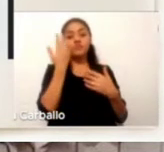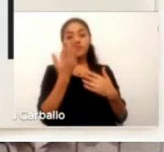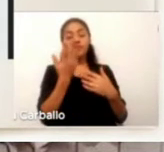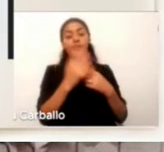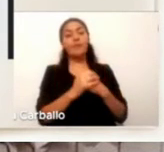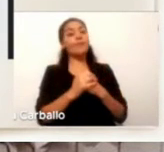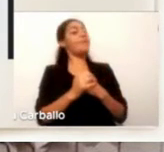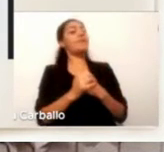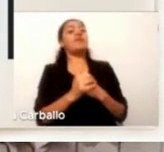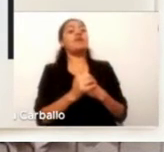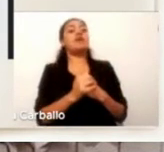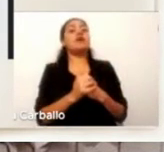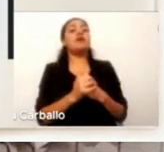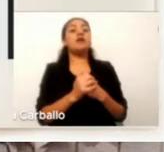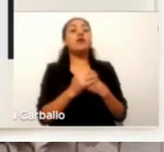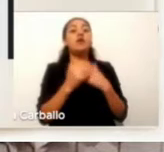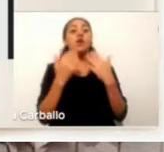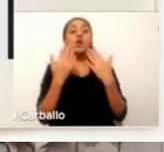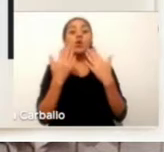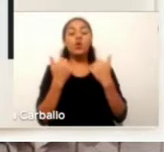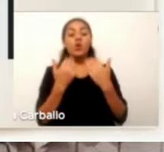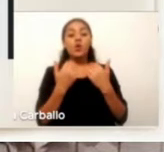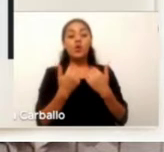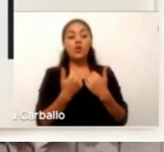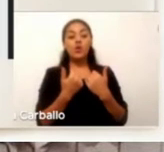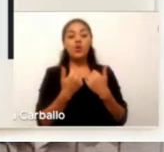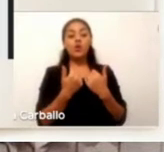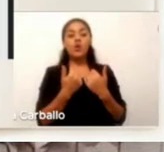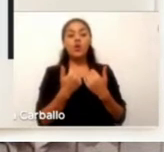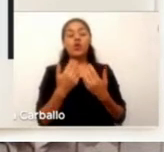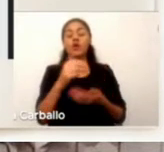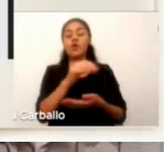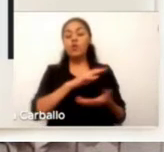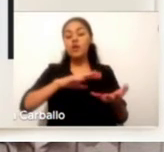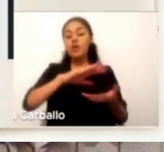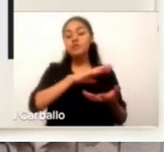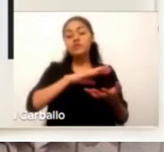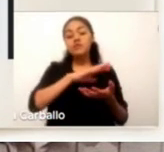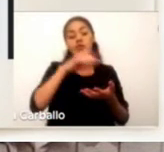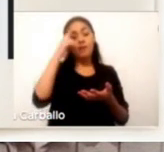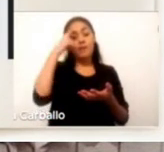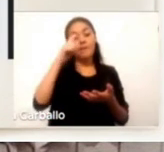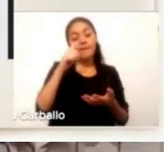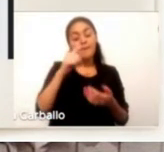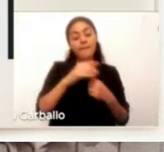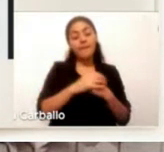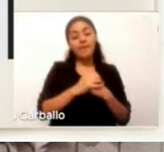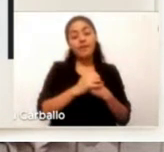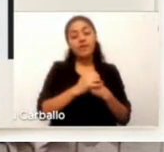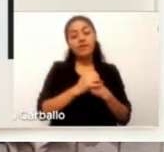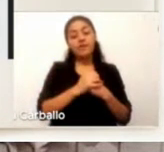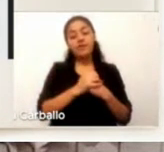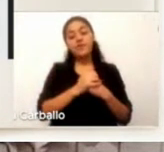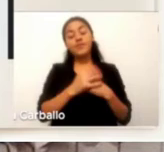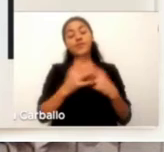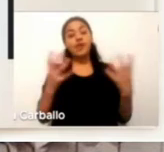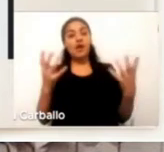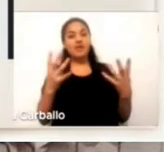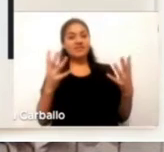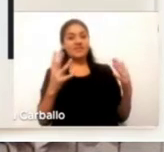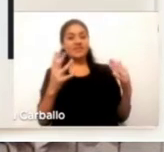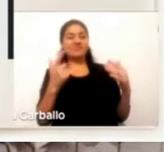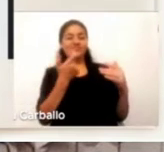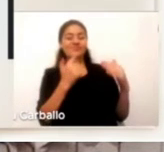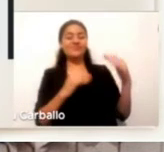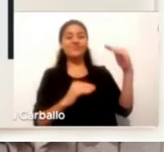estima que no se actualiza la causal de nulidad de elección invocada en razón de que no se acreditó el rebase del tope de gastos de